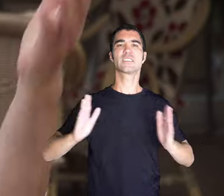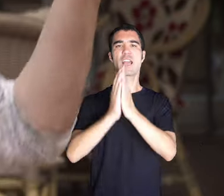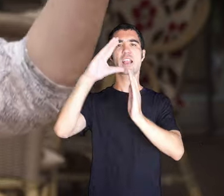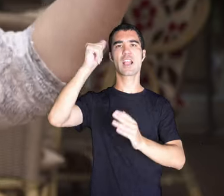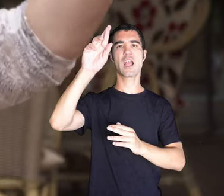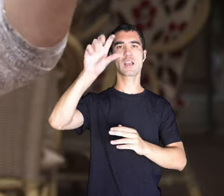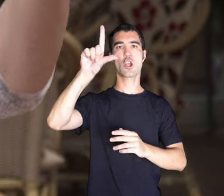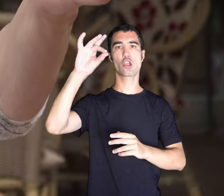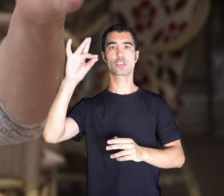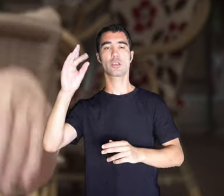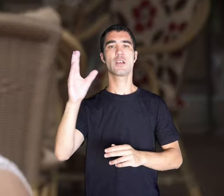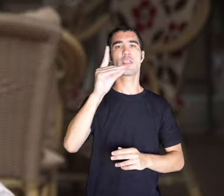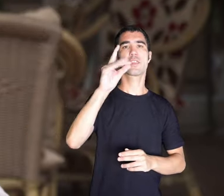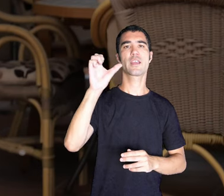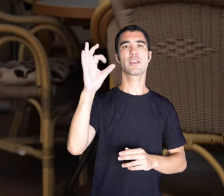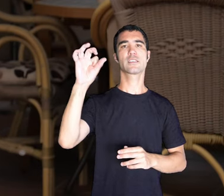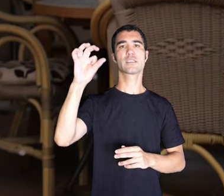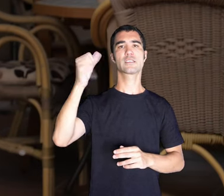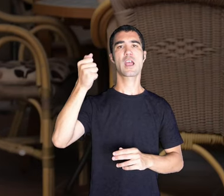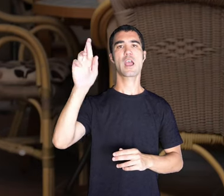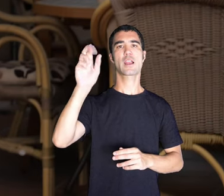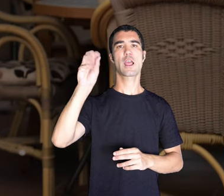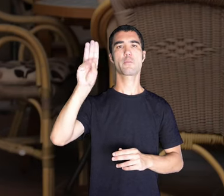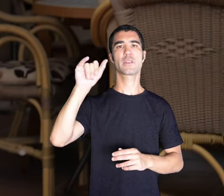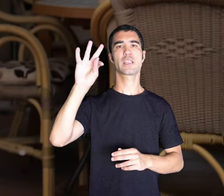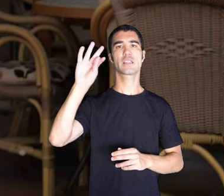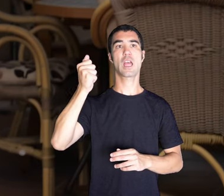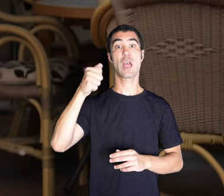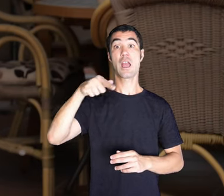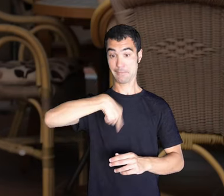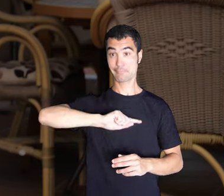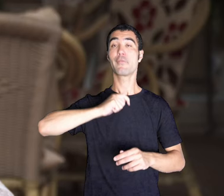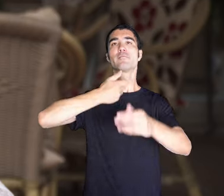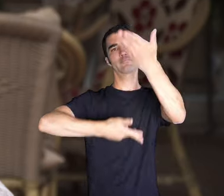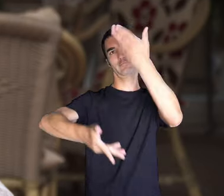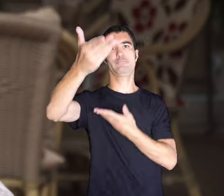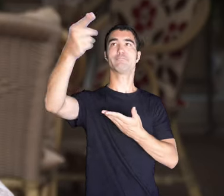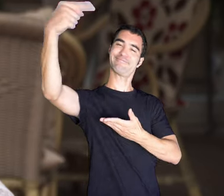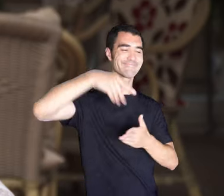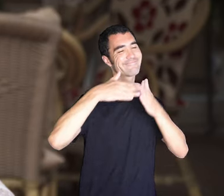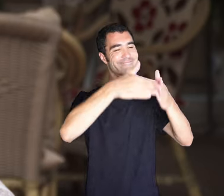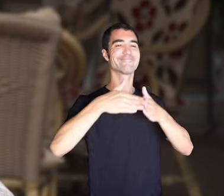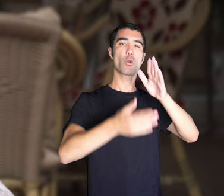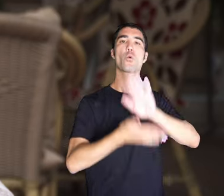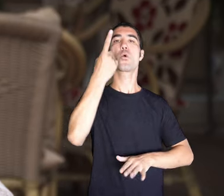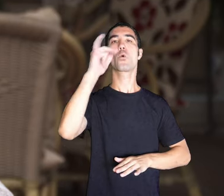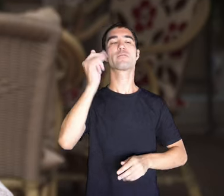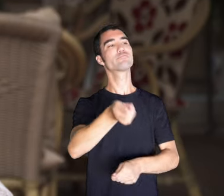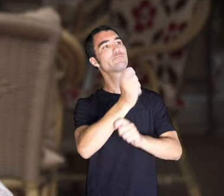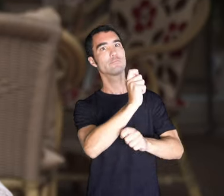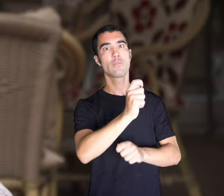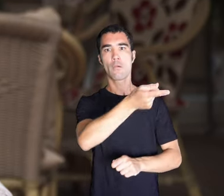Rapita y hemos traído otra barca. La barca salió una vez, la barca, bueno, ha